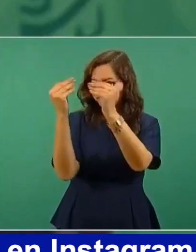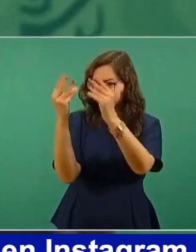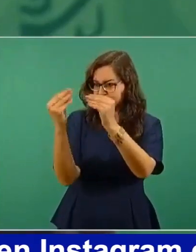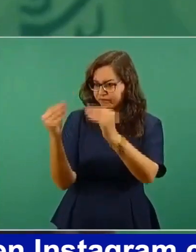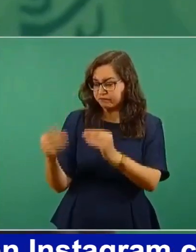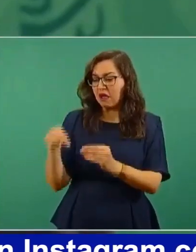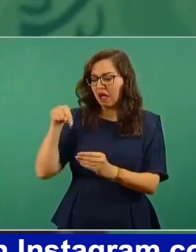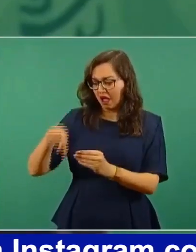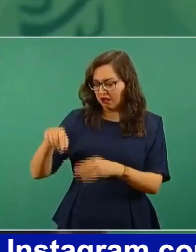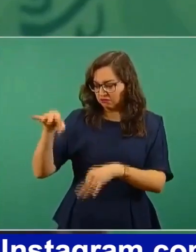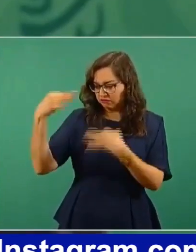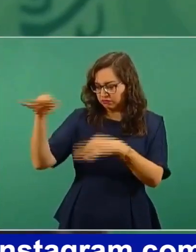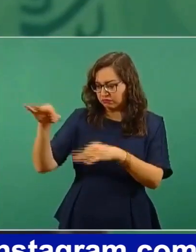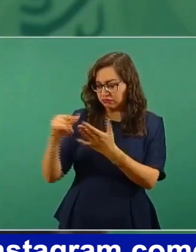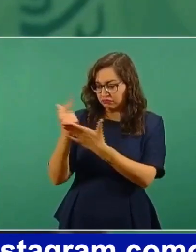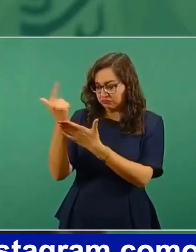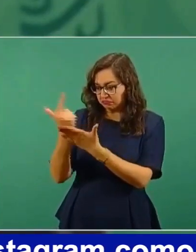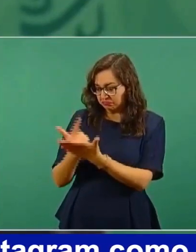señaladas todas,